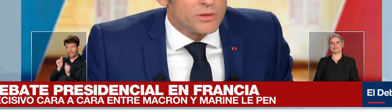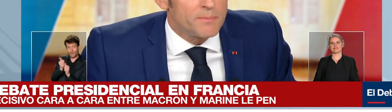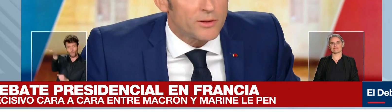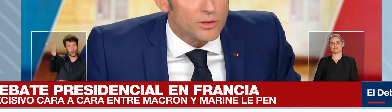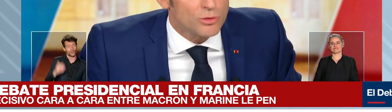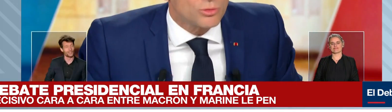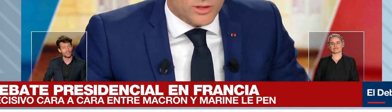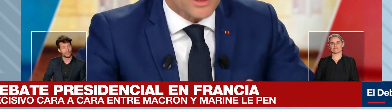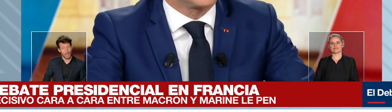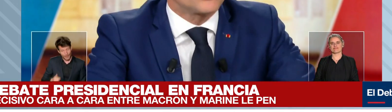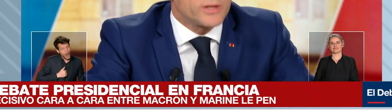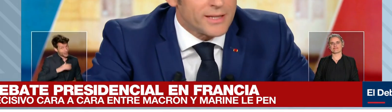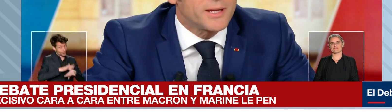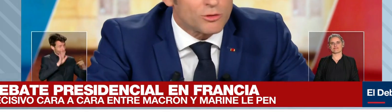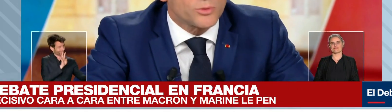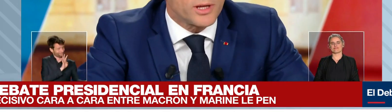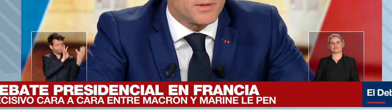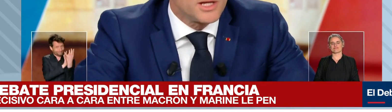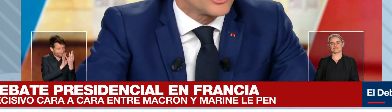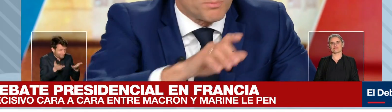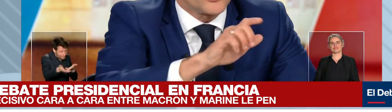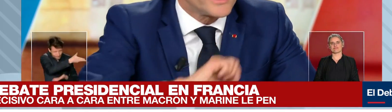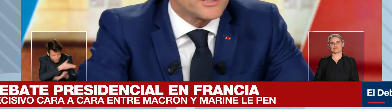CGT. Y es porque yo me reuní con ellos.